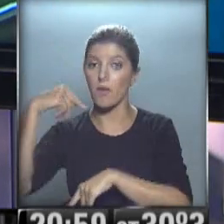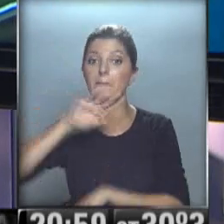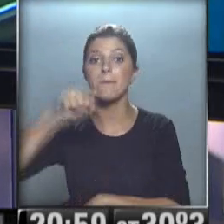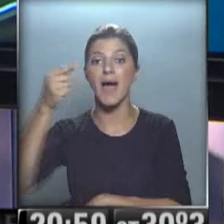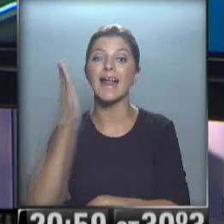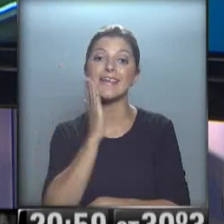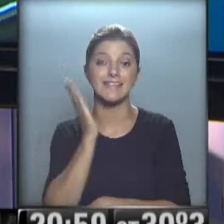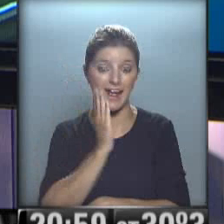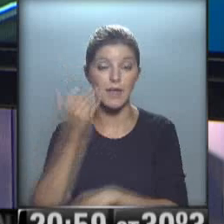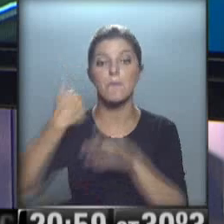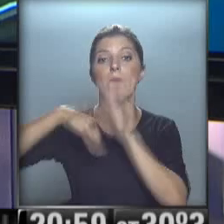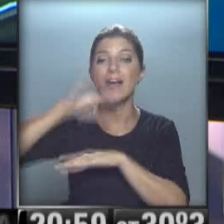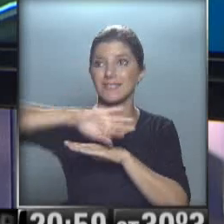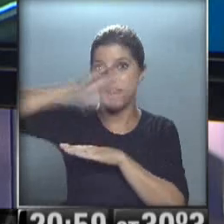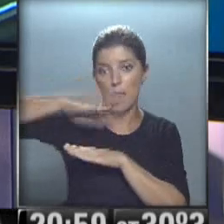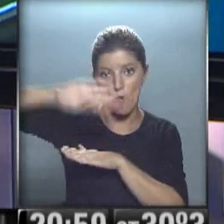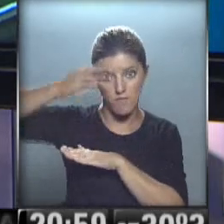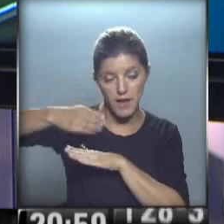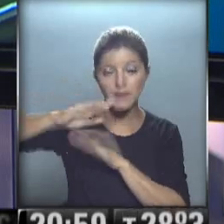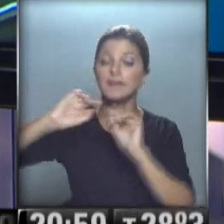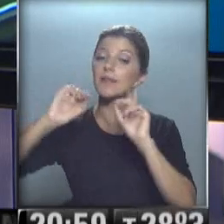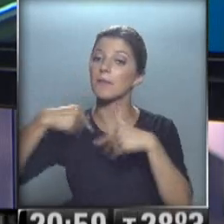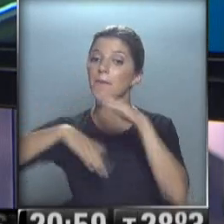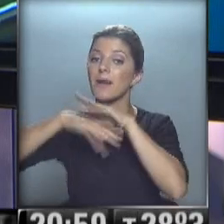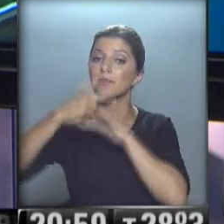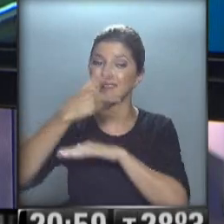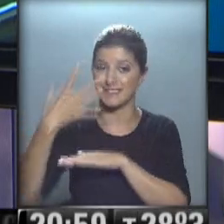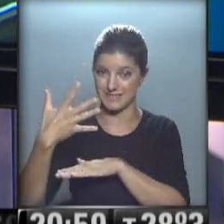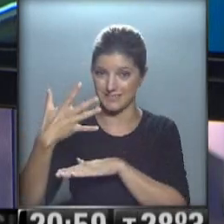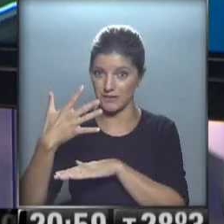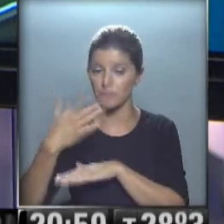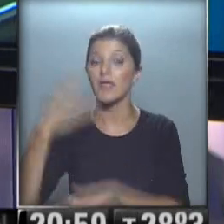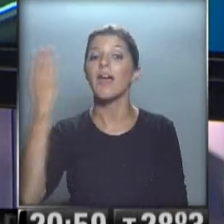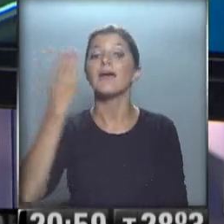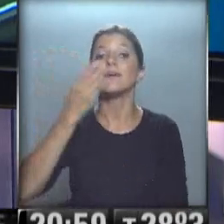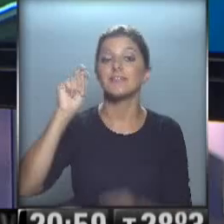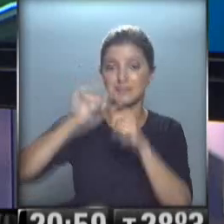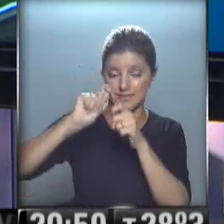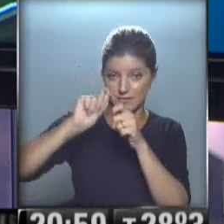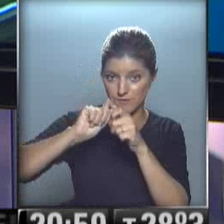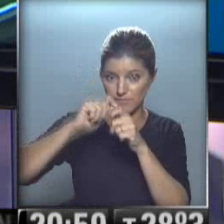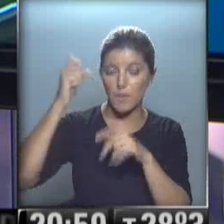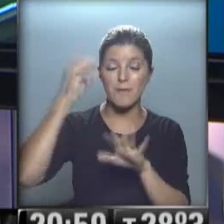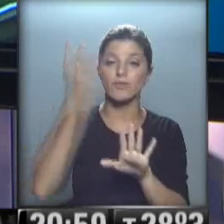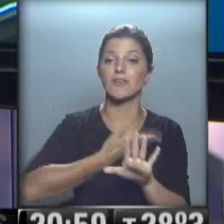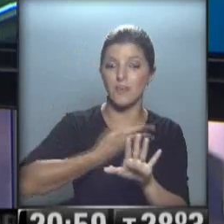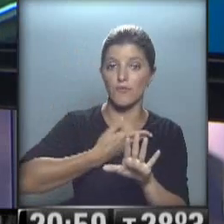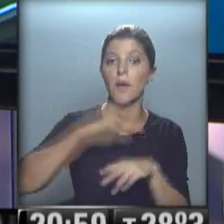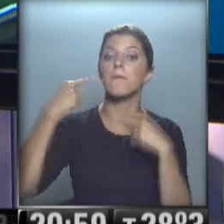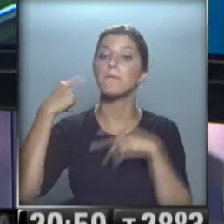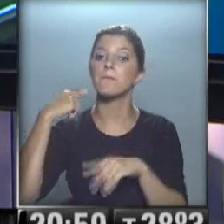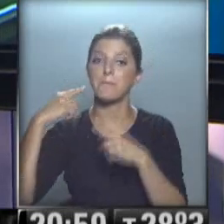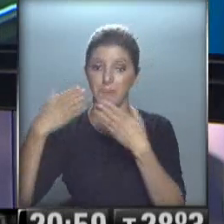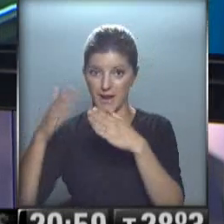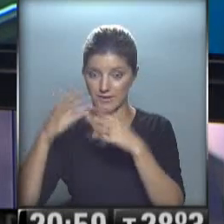tarde, principalmente en la zona serrana también, 35 la máxima. Santa Fe, Paraná, Entre Ríos y el sur de la provincia de